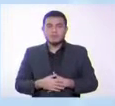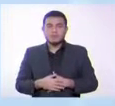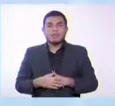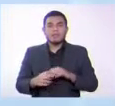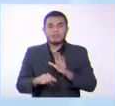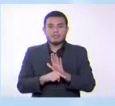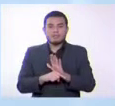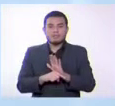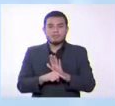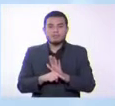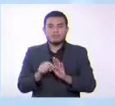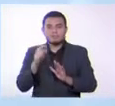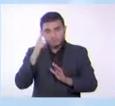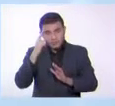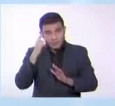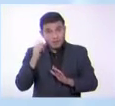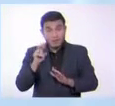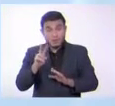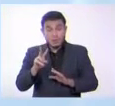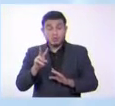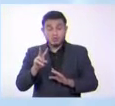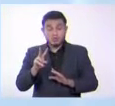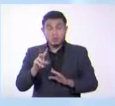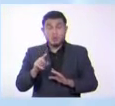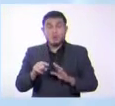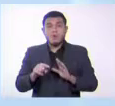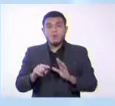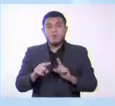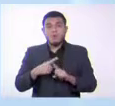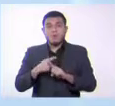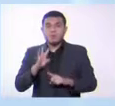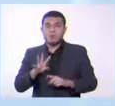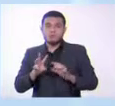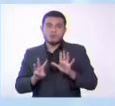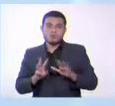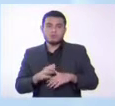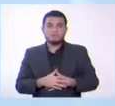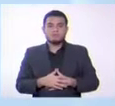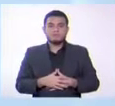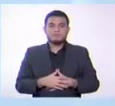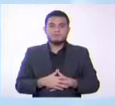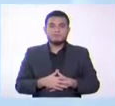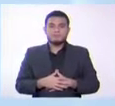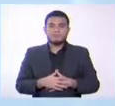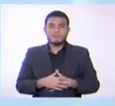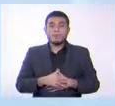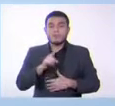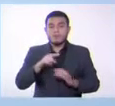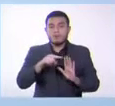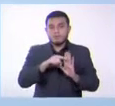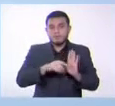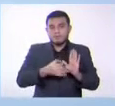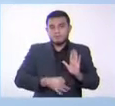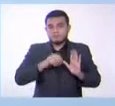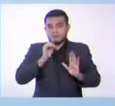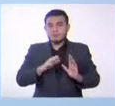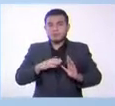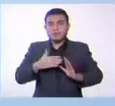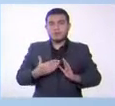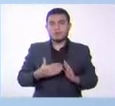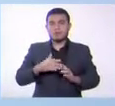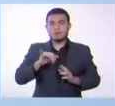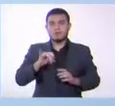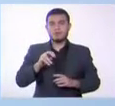negativo. Y 2 por 4 es 8. Una de las reglas dice que en los